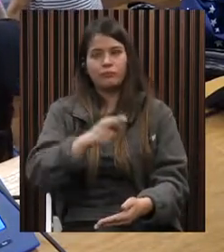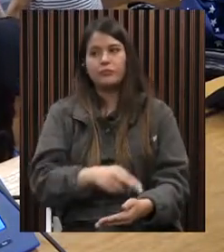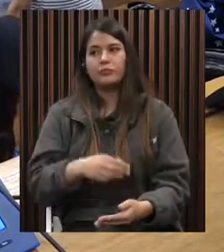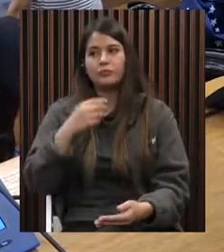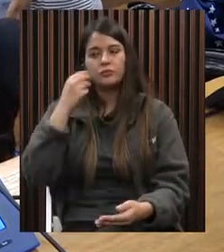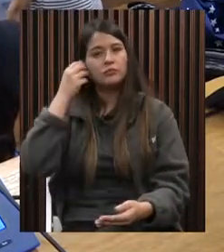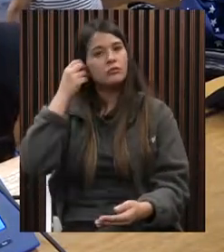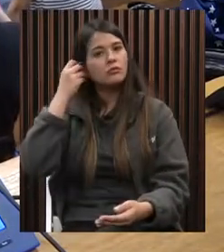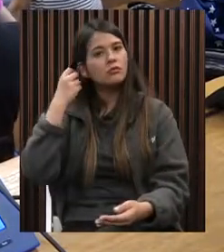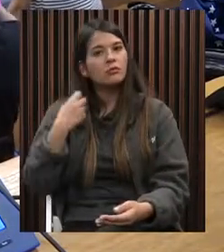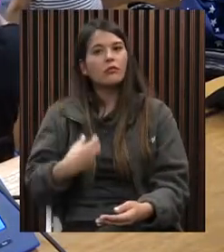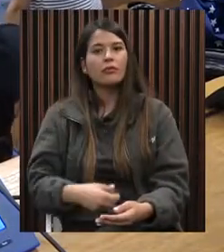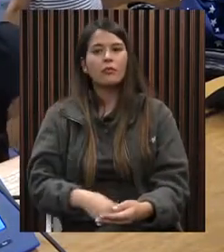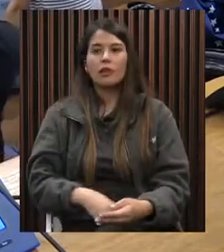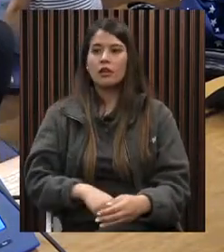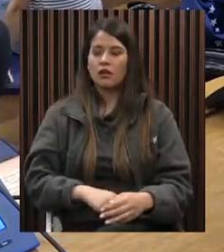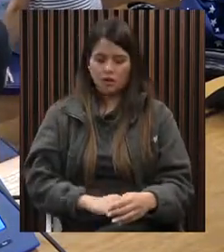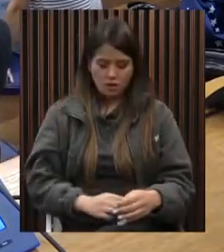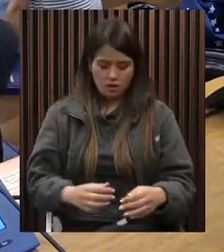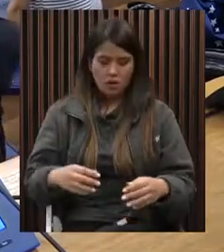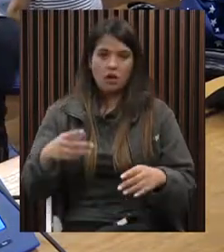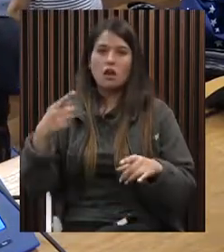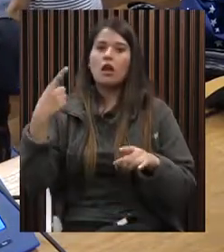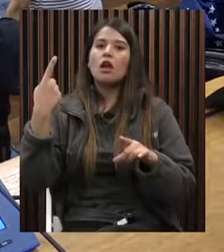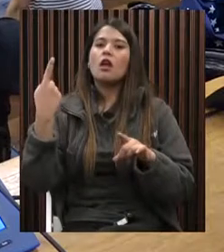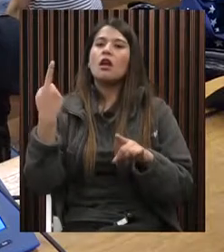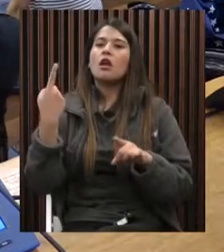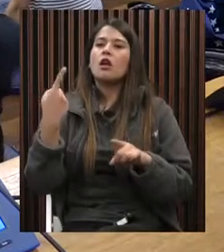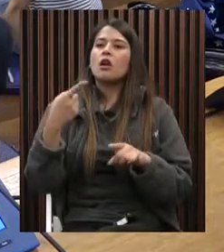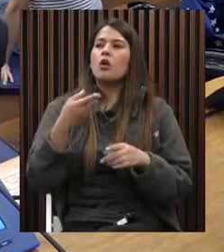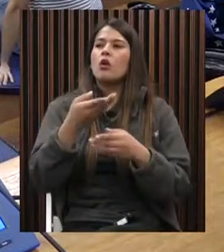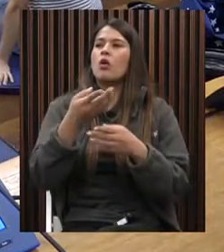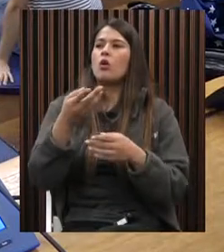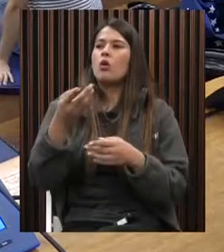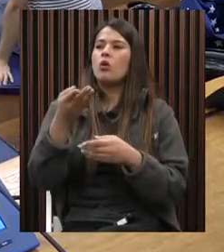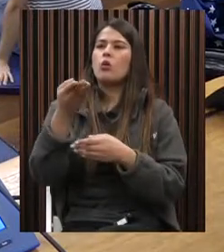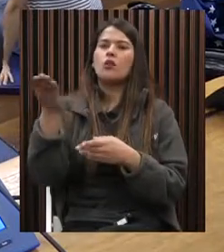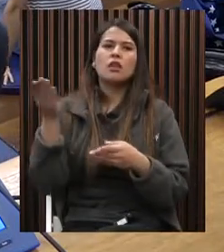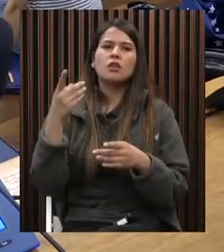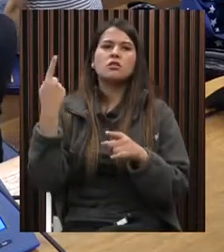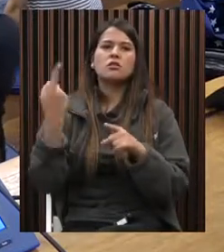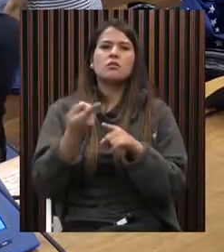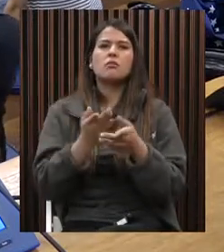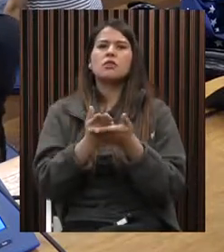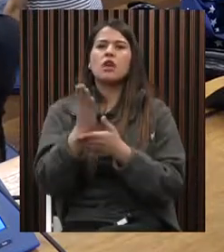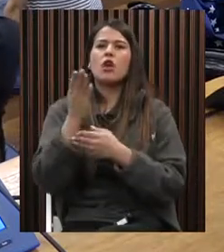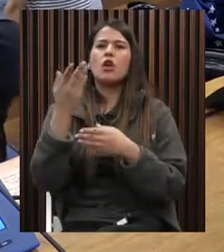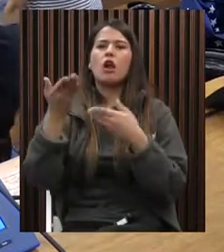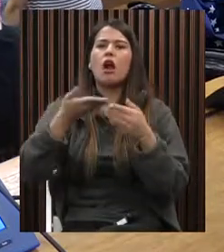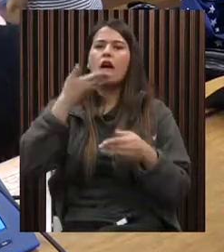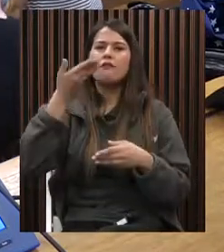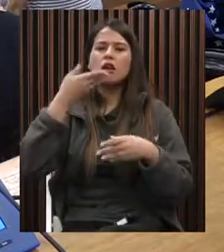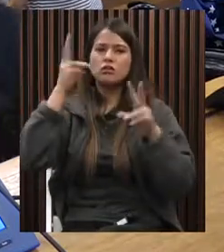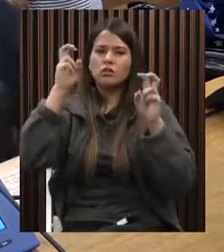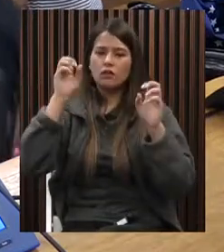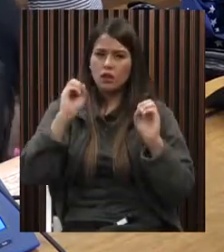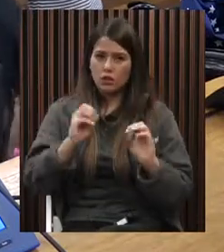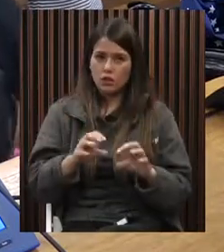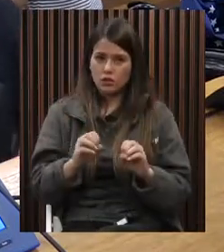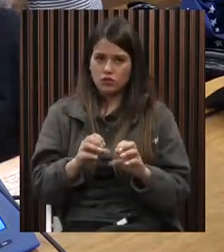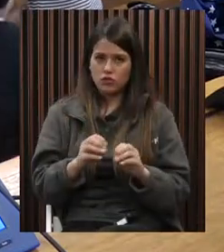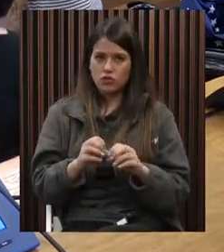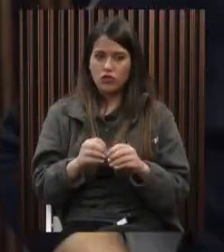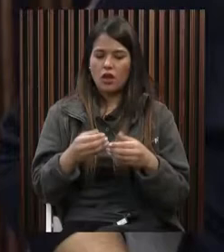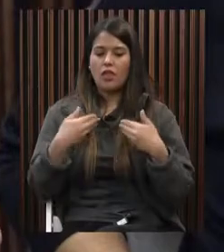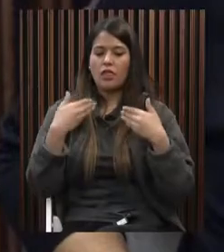Ustedes hablaban de la educación. O sea, obviamente, para generar mayor inclusión tenemos que ir proporcionando estos